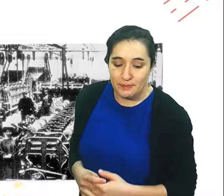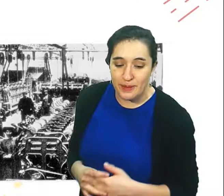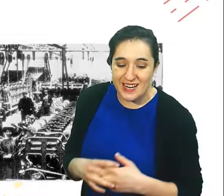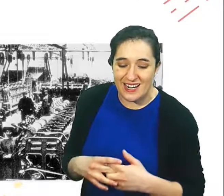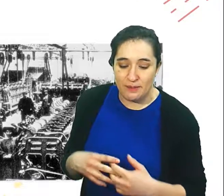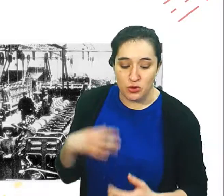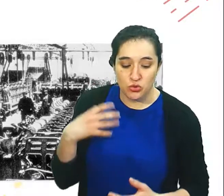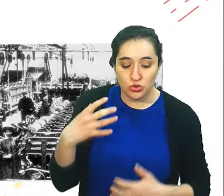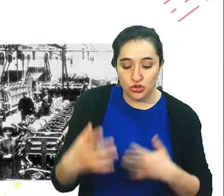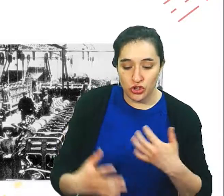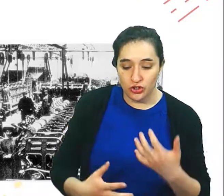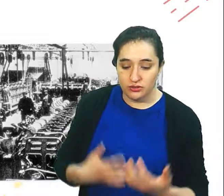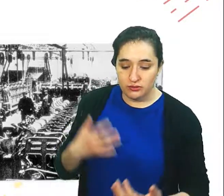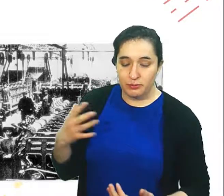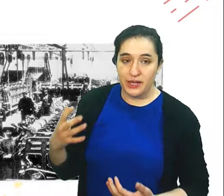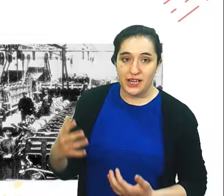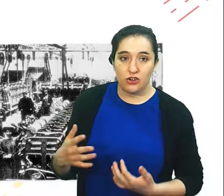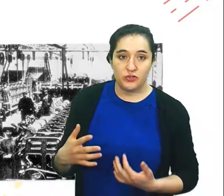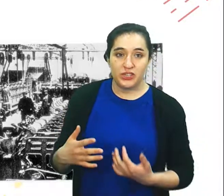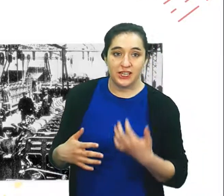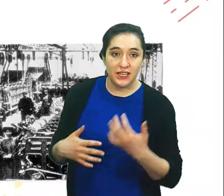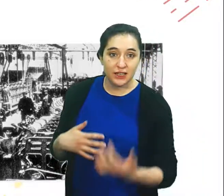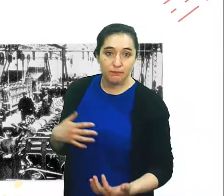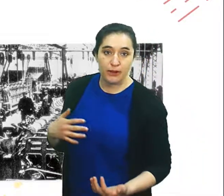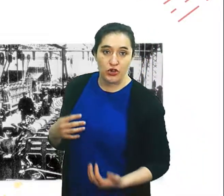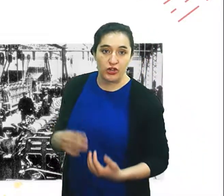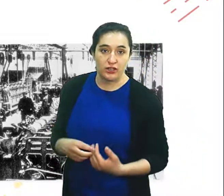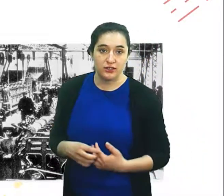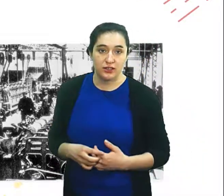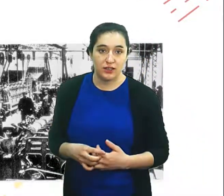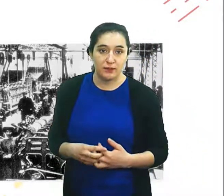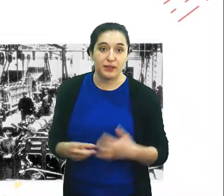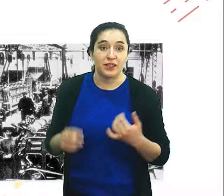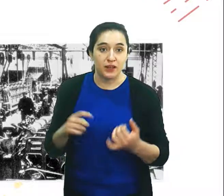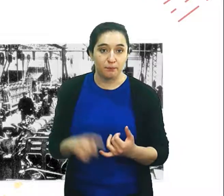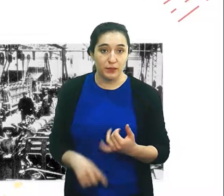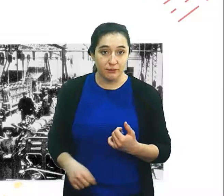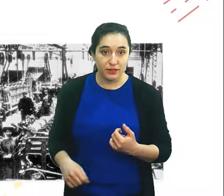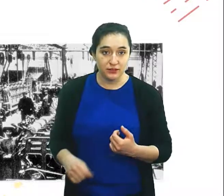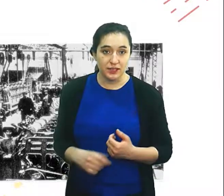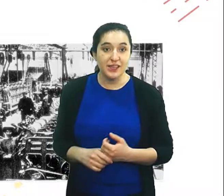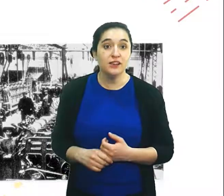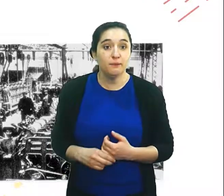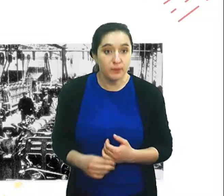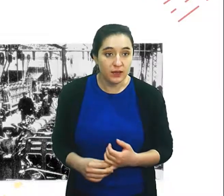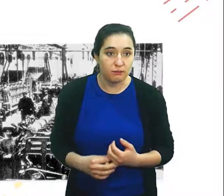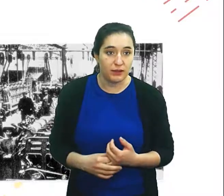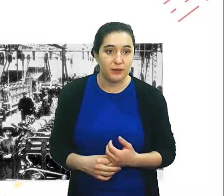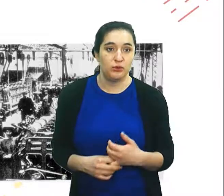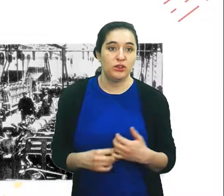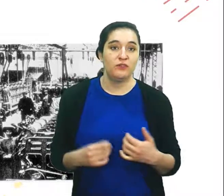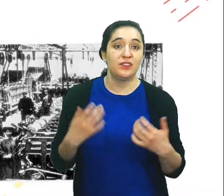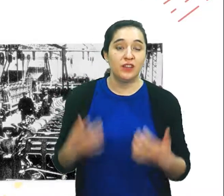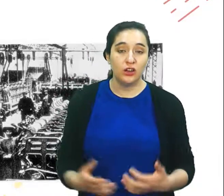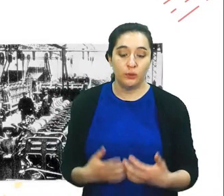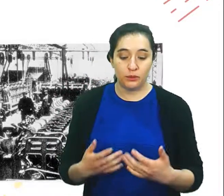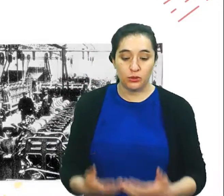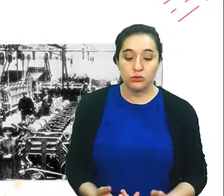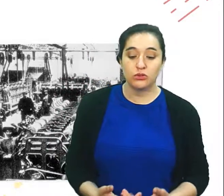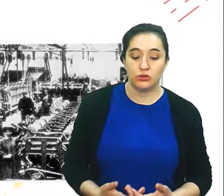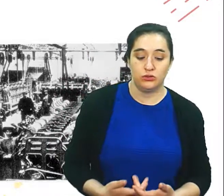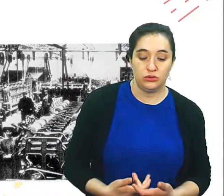Entonces, para la producción, para obtener mayores materias primas y también para poder vender